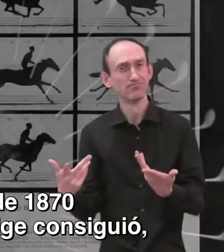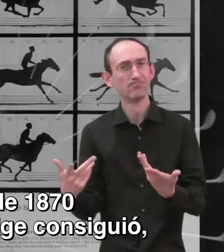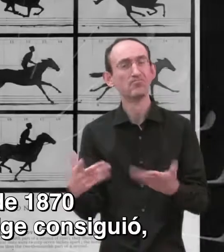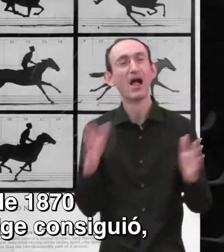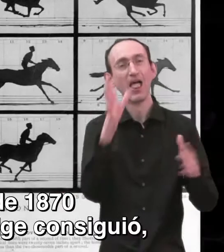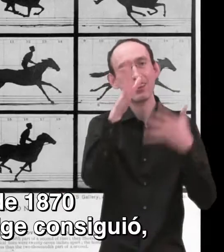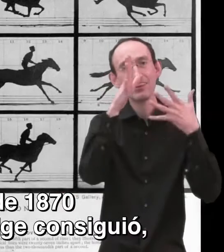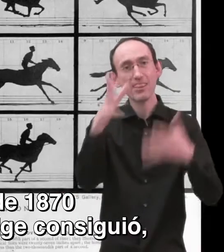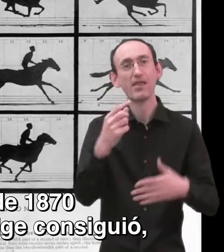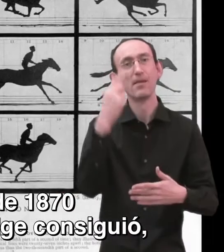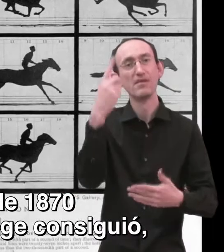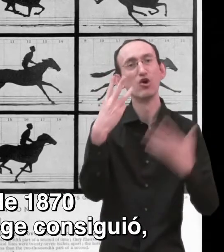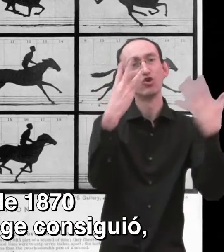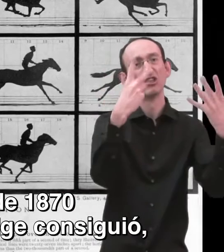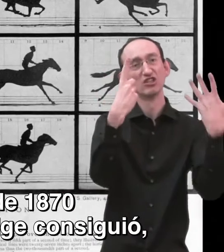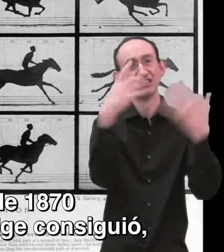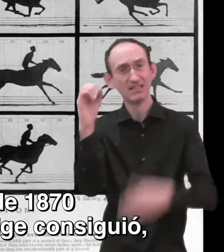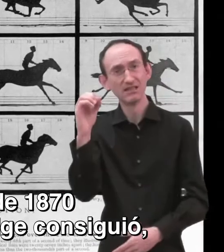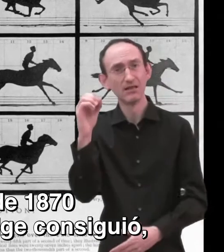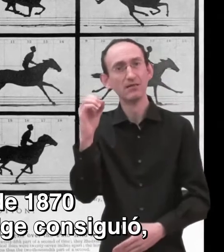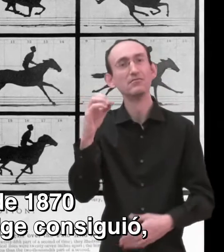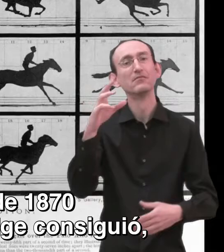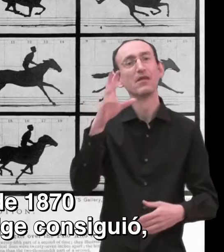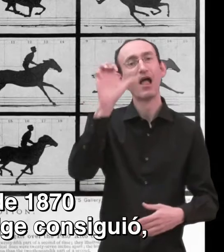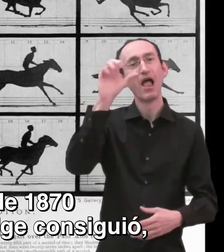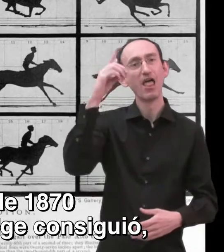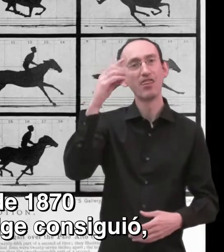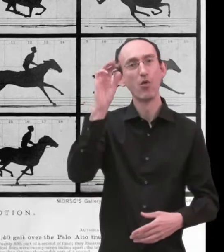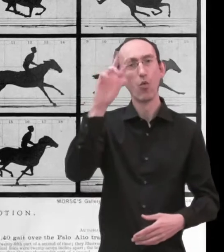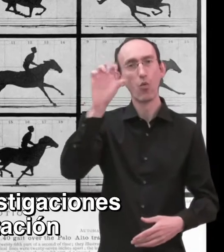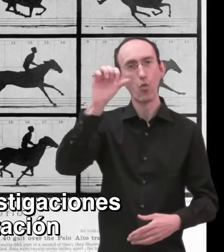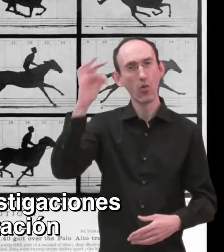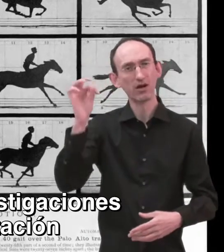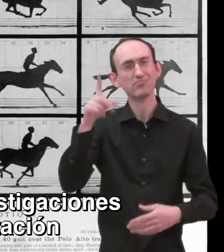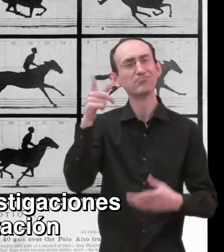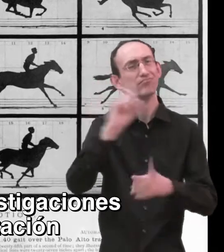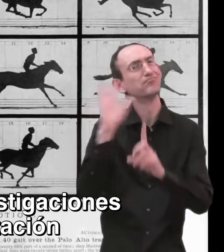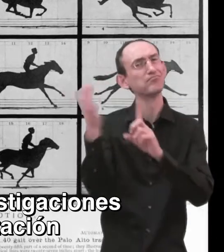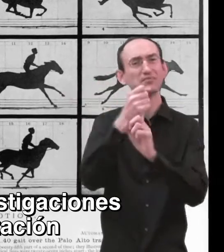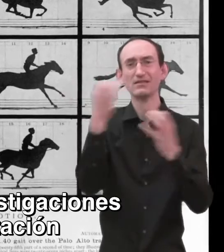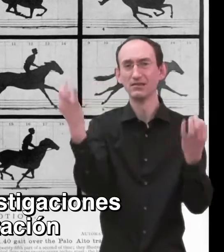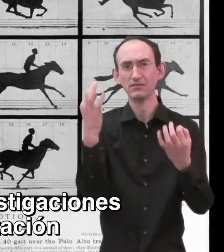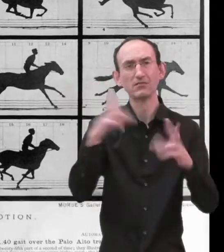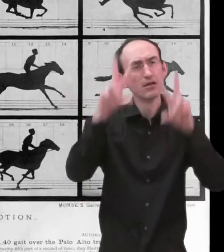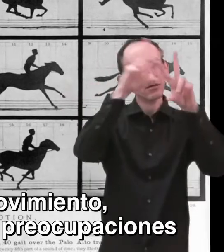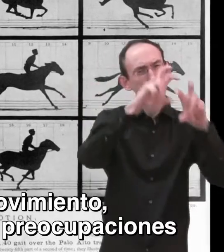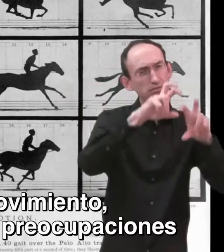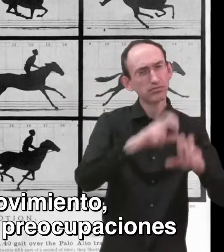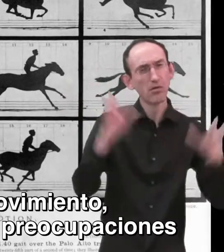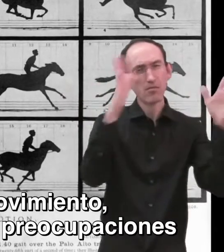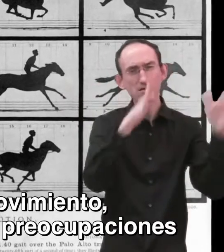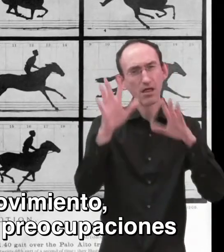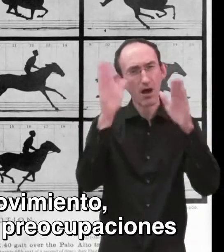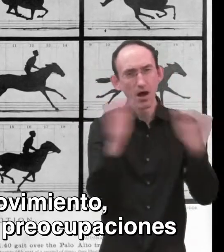la década de 1870, Edward J. Muybridge consiguió, gracias a sus investigaciones en la presentación secuencial